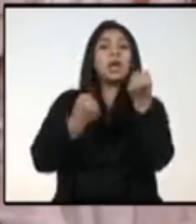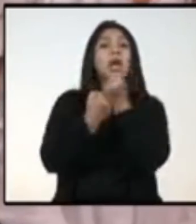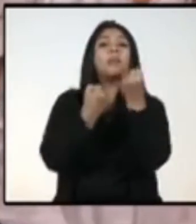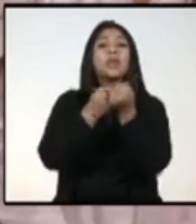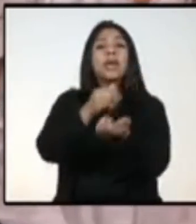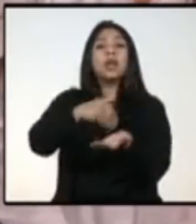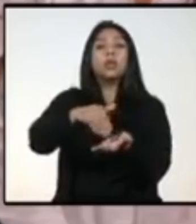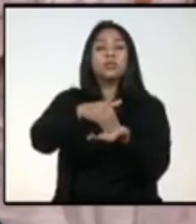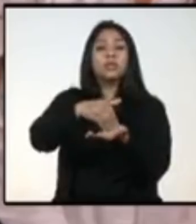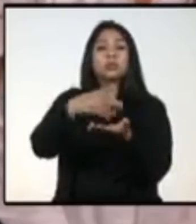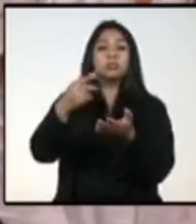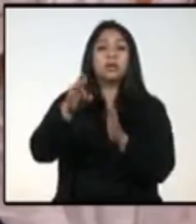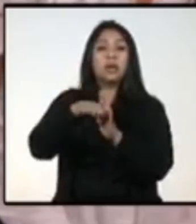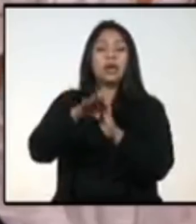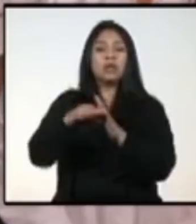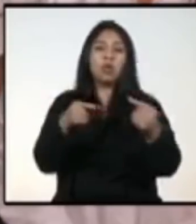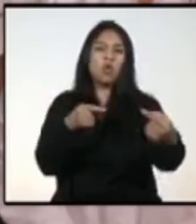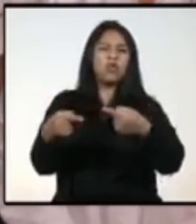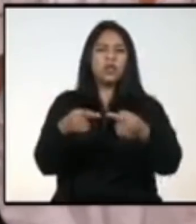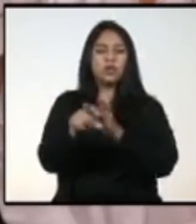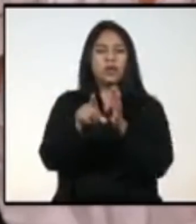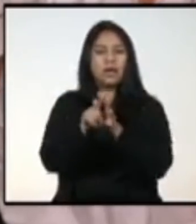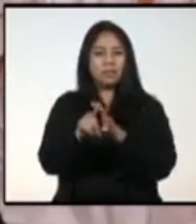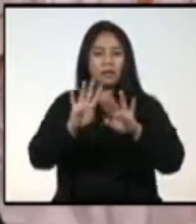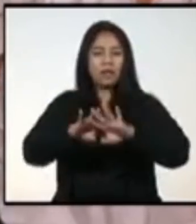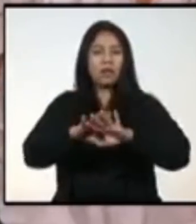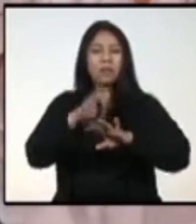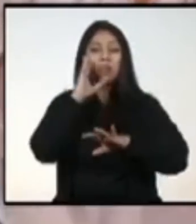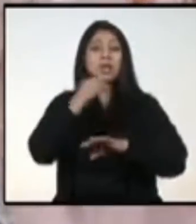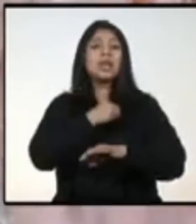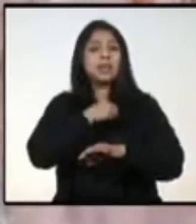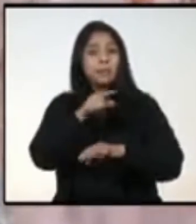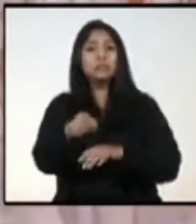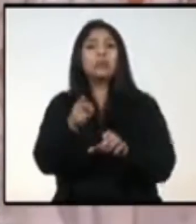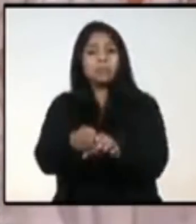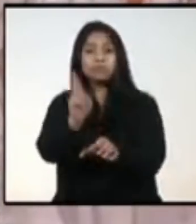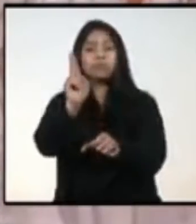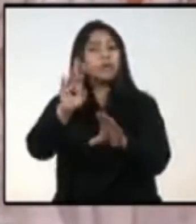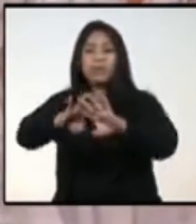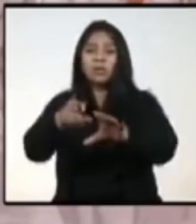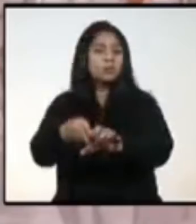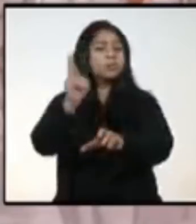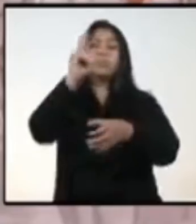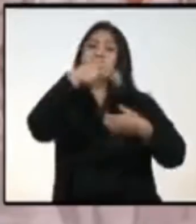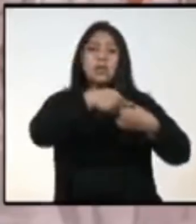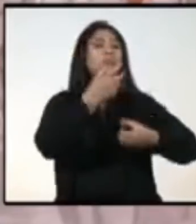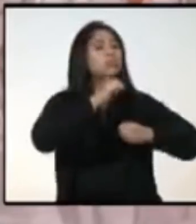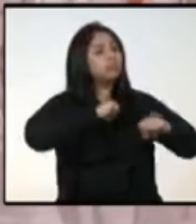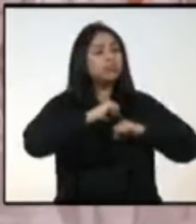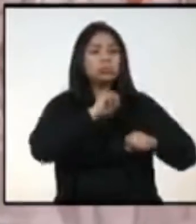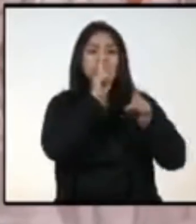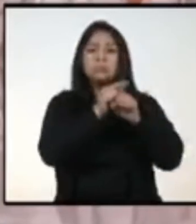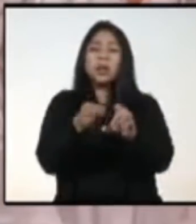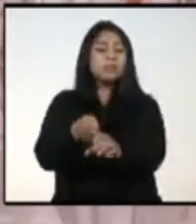para los menores de edad en conflicto con la ley penal, porque queremos reincorporarlos a la vida productiva, porque queremos que dejen las